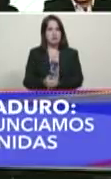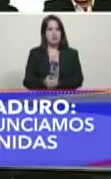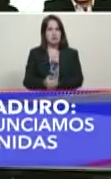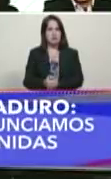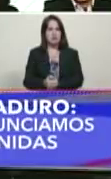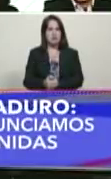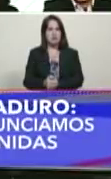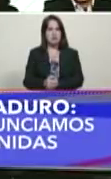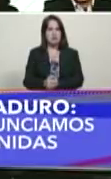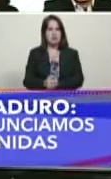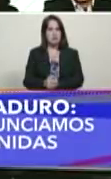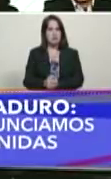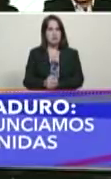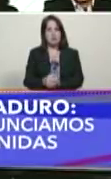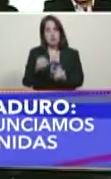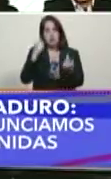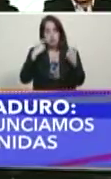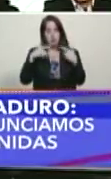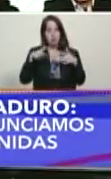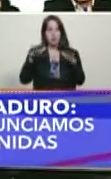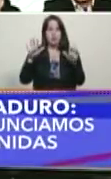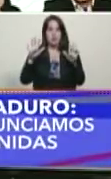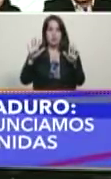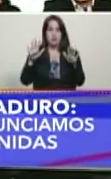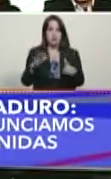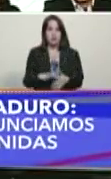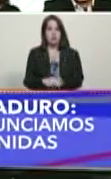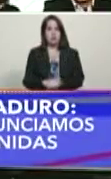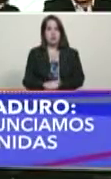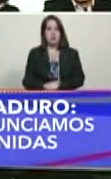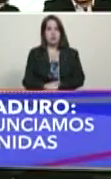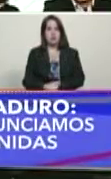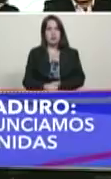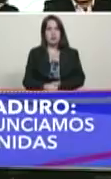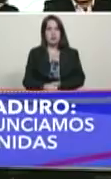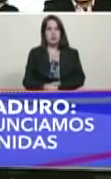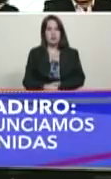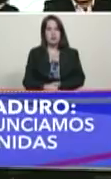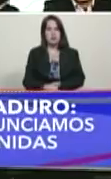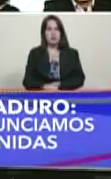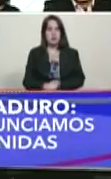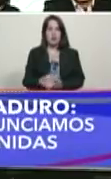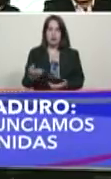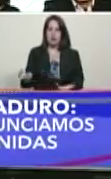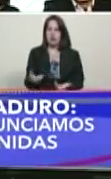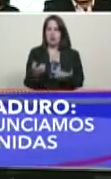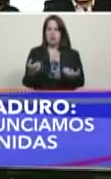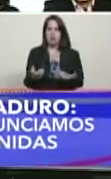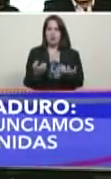de que supuestamente el pueblo bolivariano de venezuela había quemado una